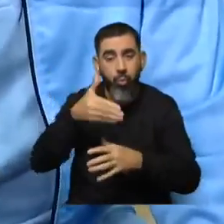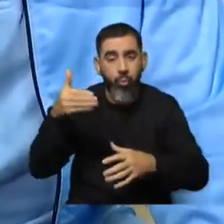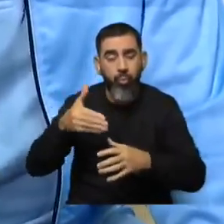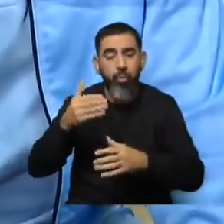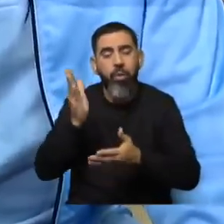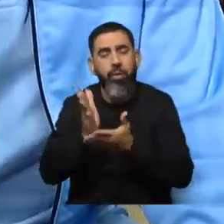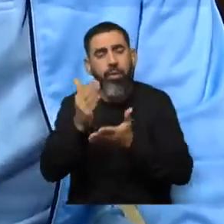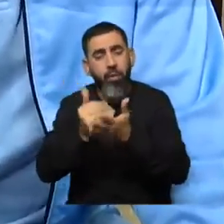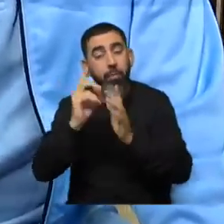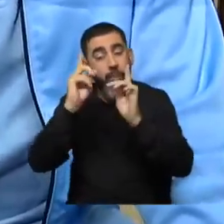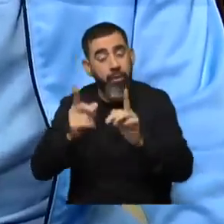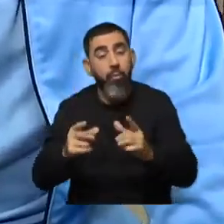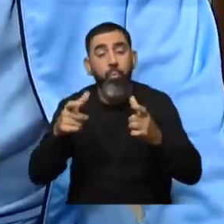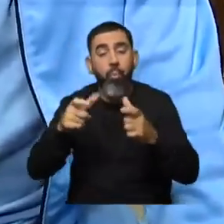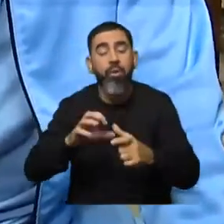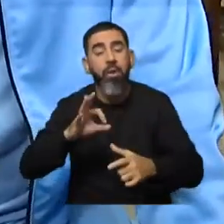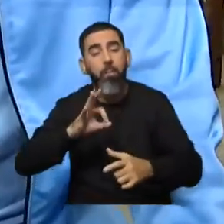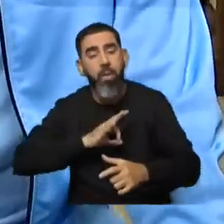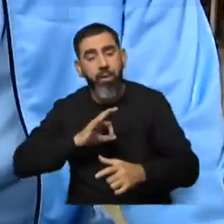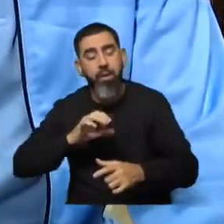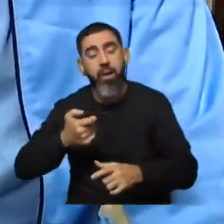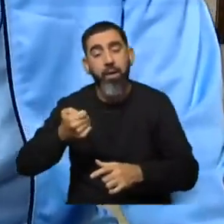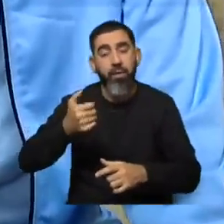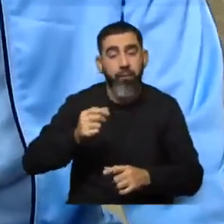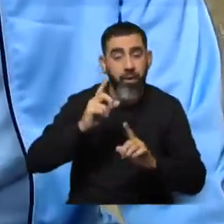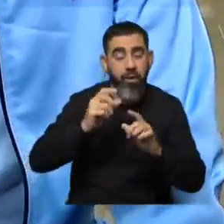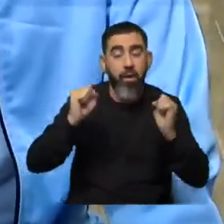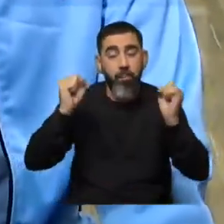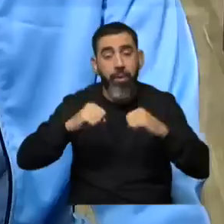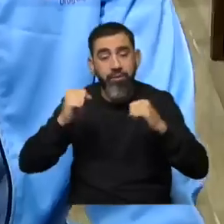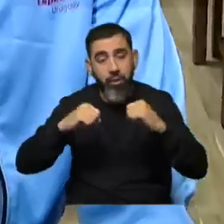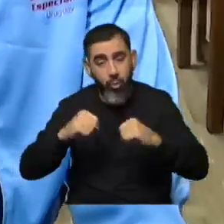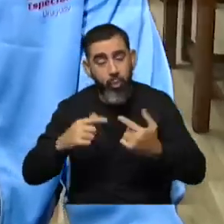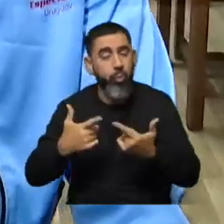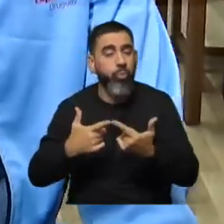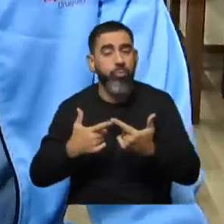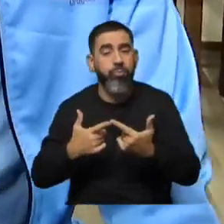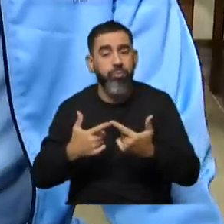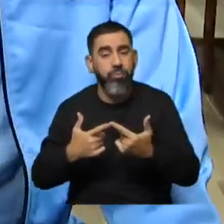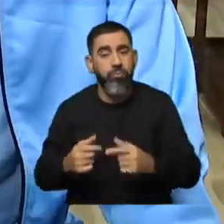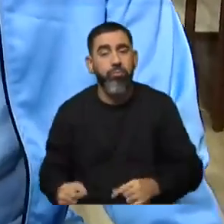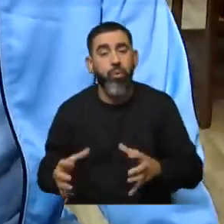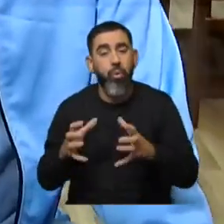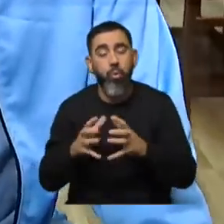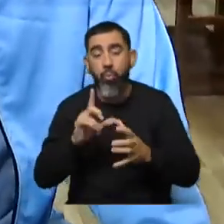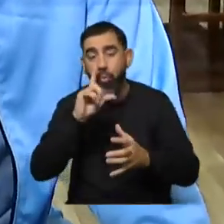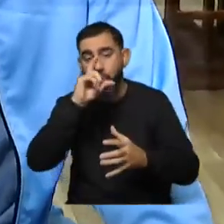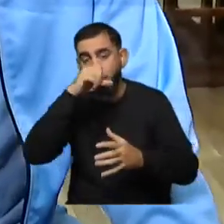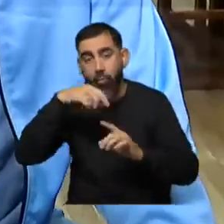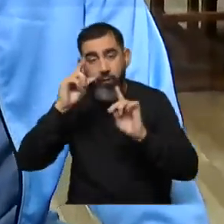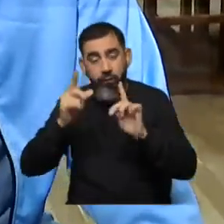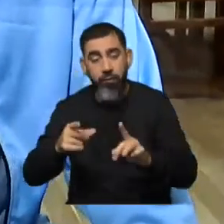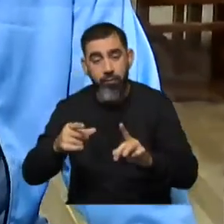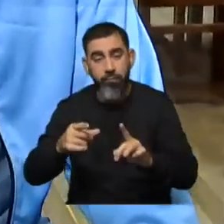varios departamentos por suerte las medallas vinieron tanto de Rivera también de paysandú este bueno grupos de Montevideo